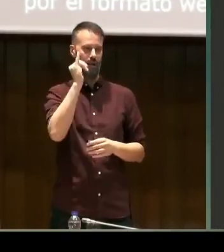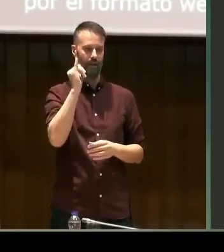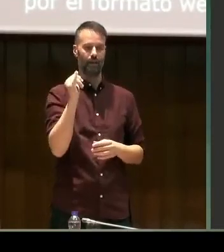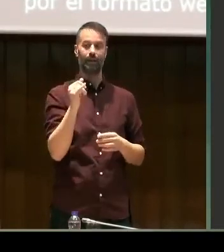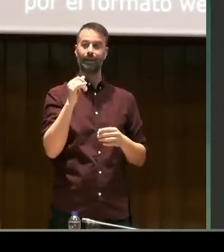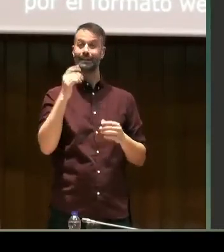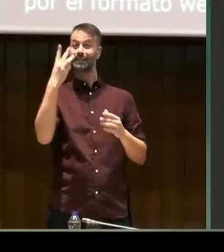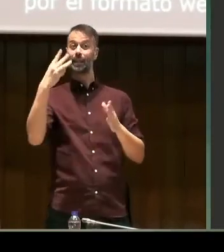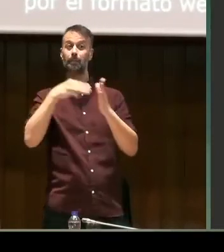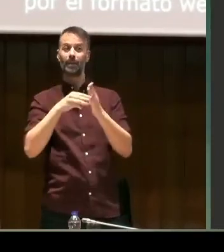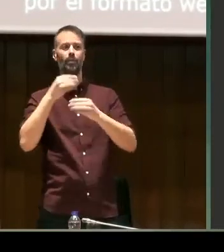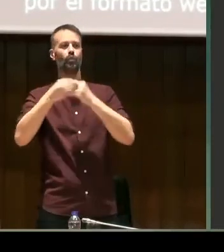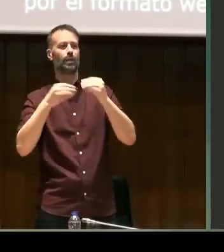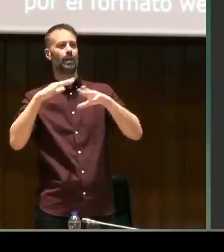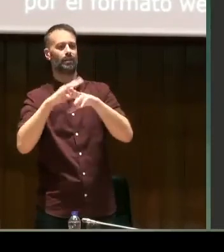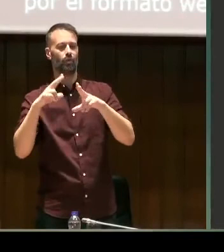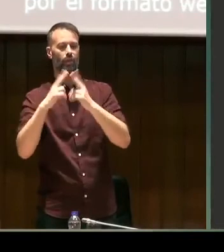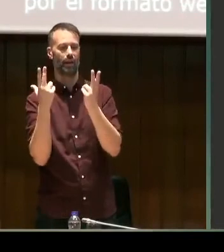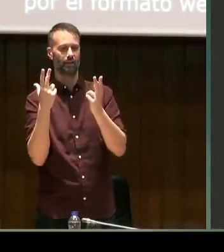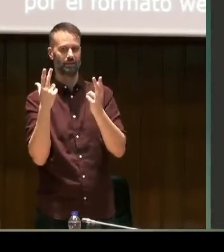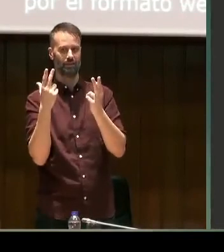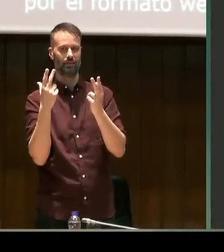5.000 millones cuentan con un teléfono móvil.